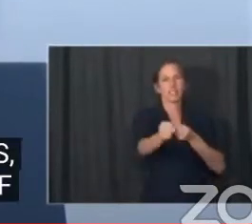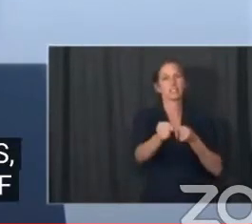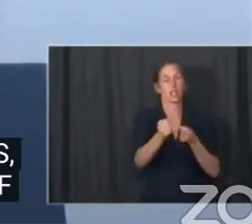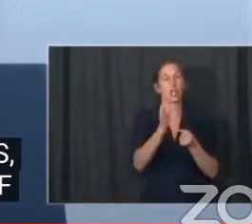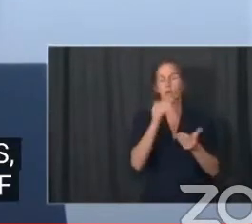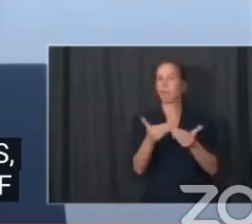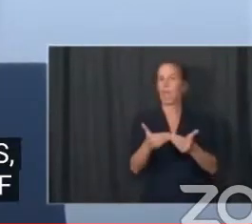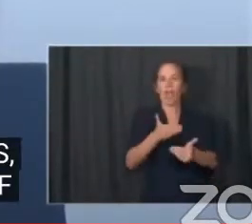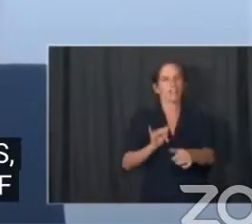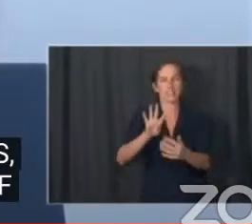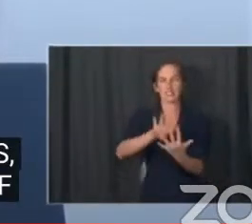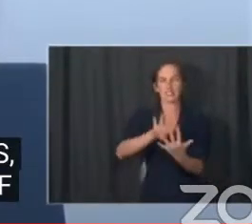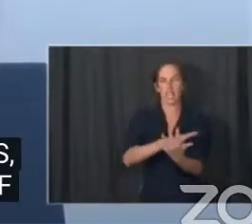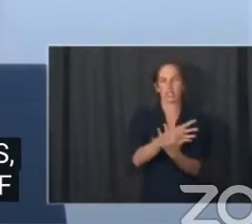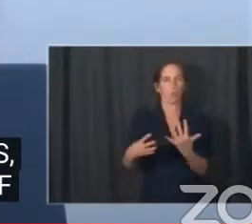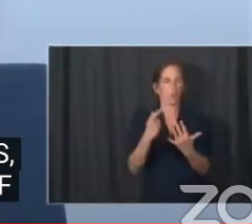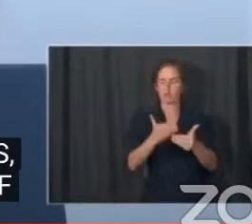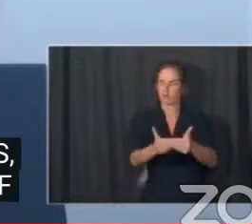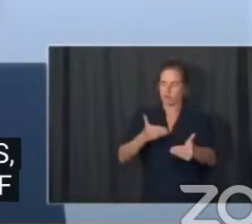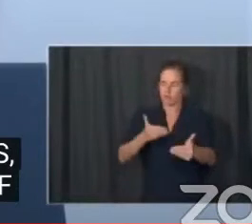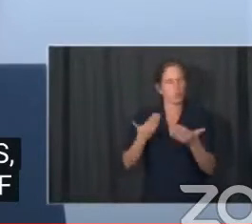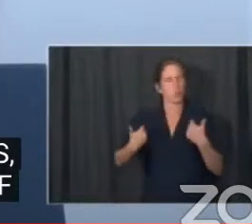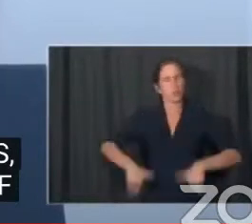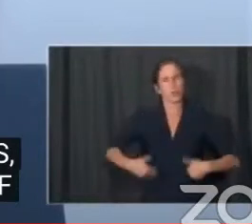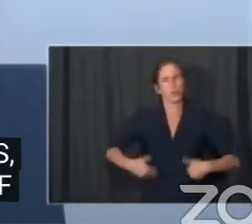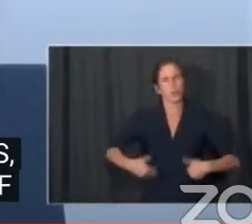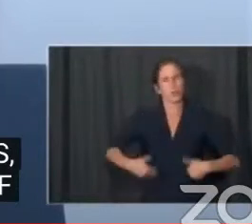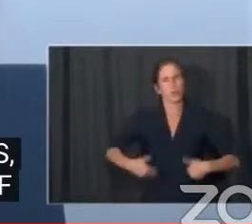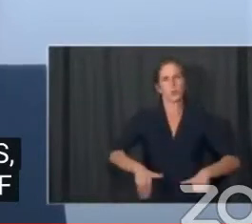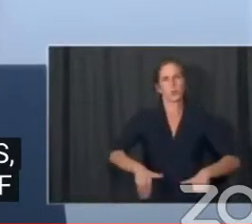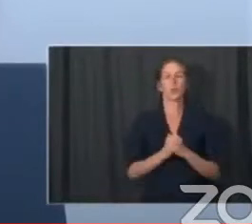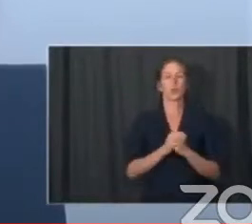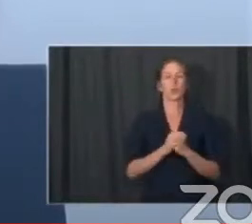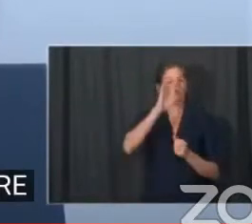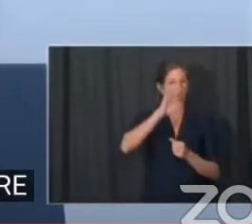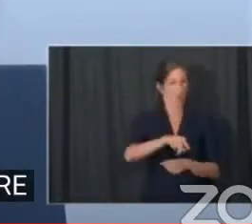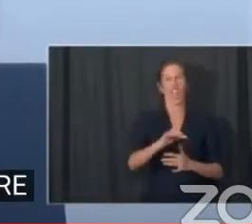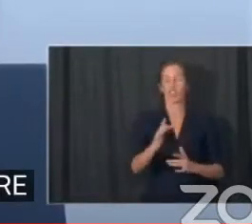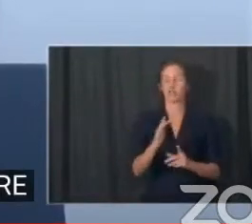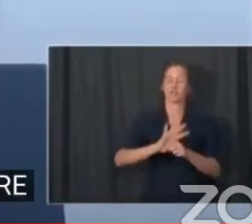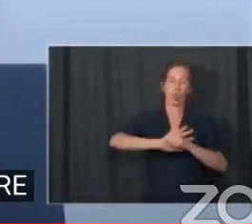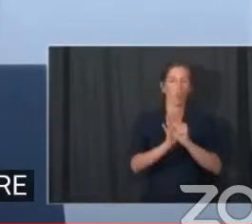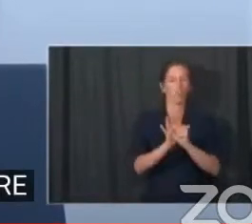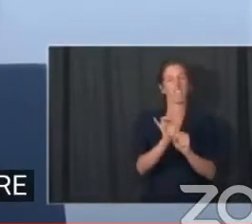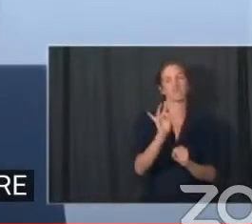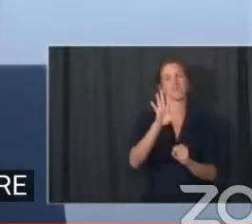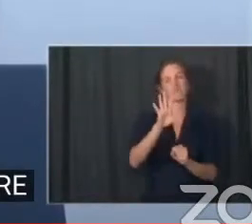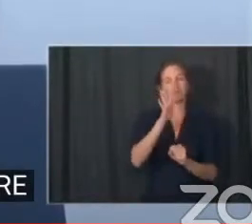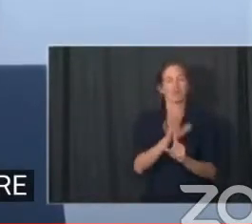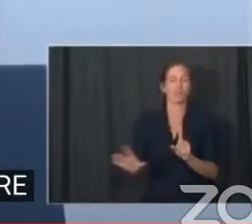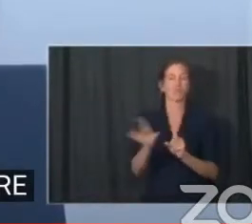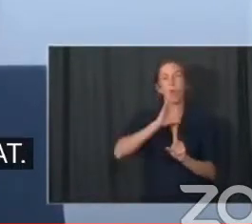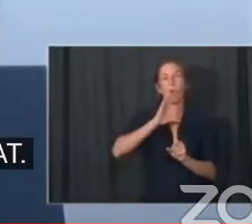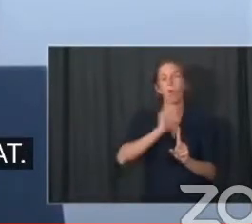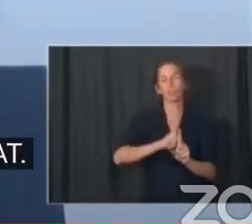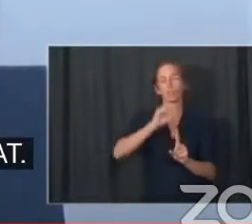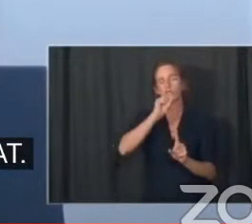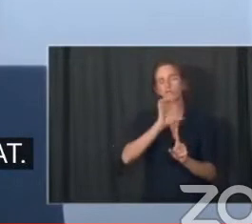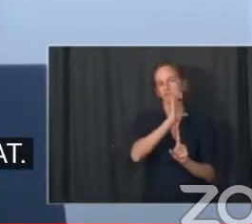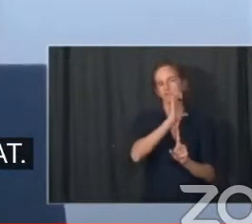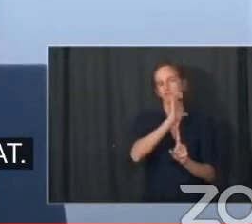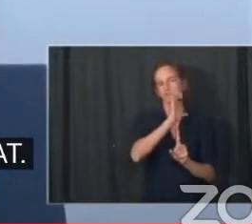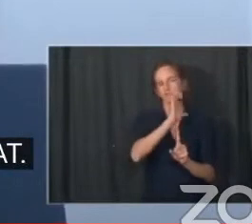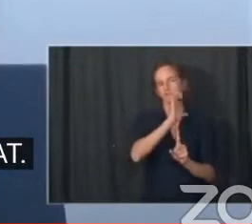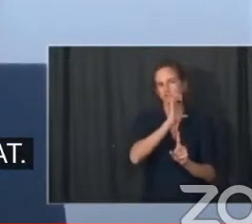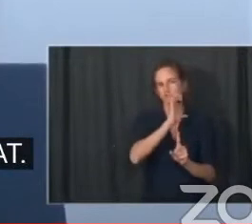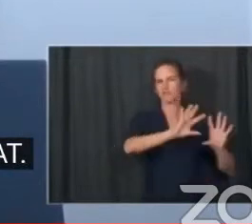con alto riesgo, ahead of that. y eso será We know that this virus en primarily contadas targets semanas. older populations and those with underlying health